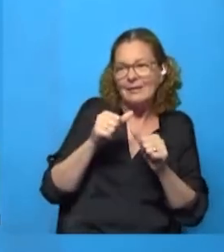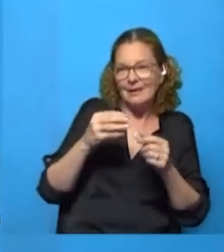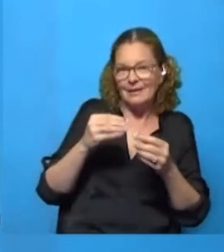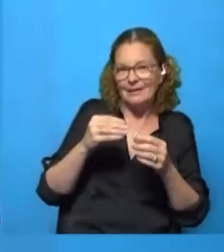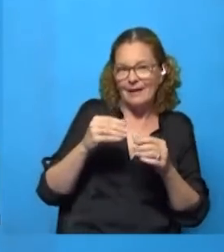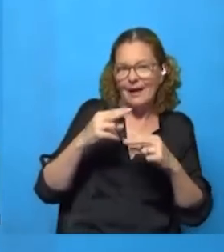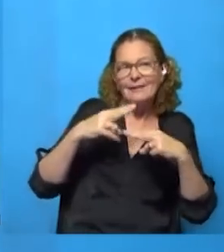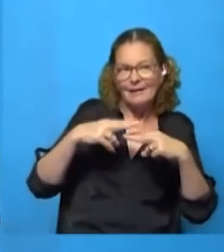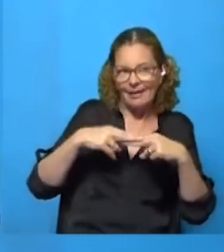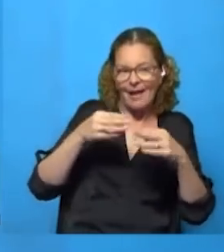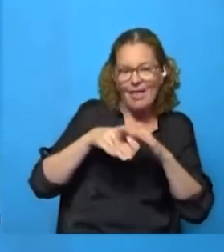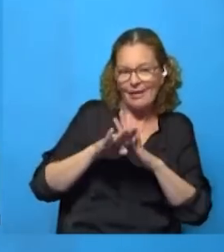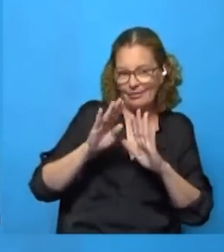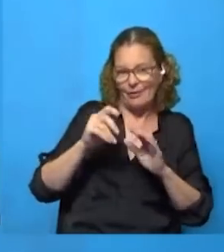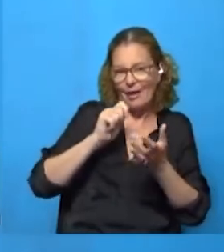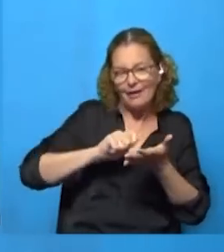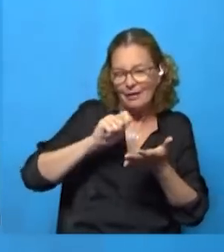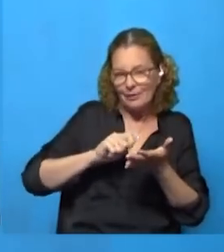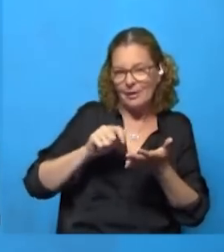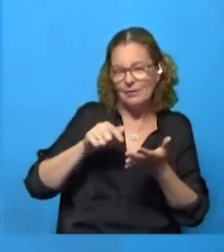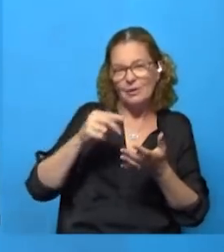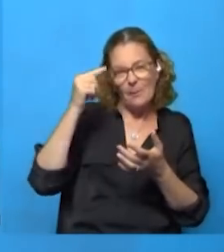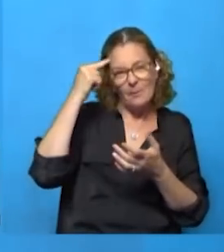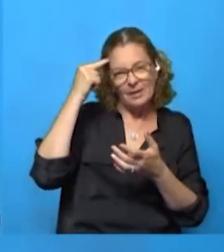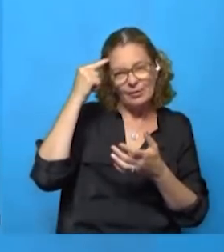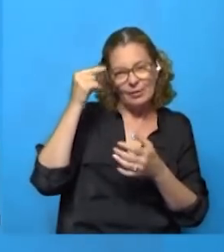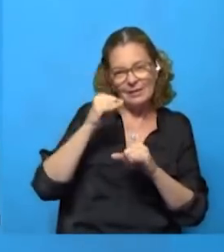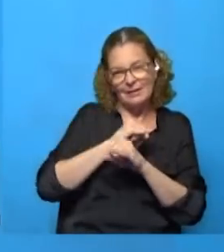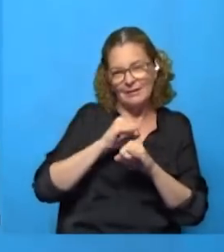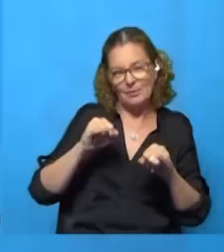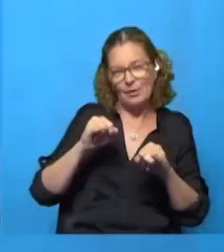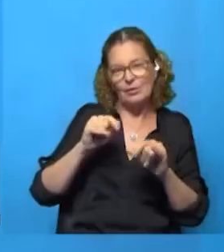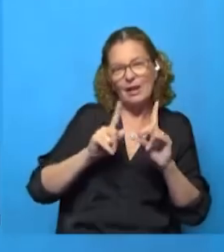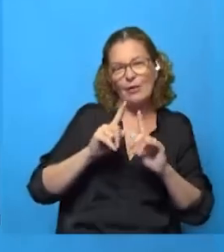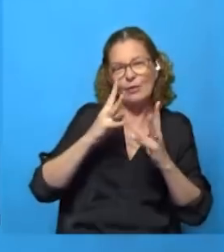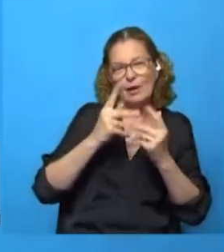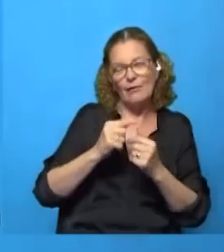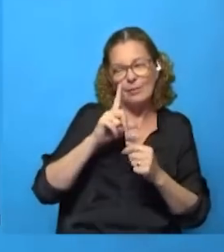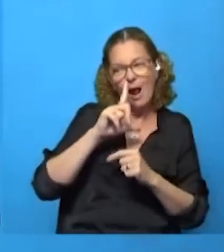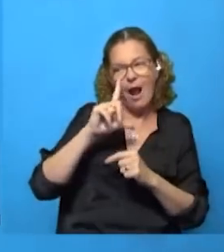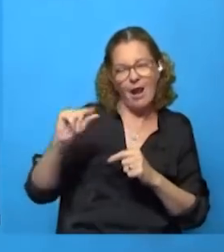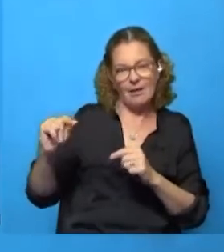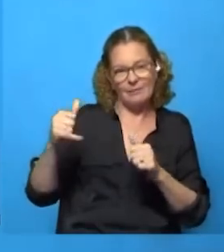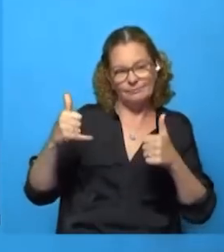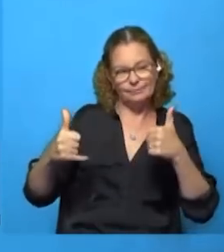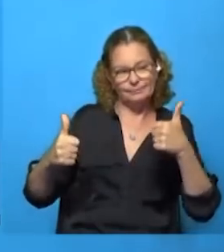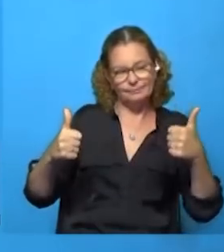en ese en ese sentido creo que el caso asesino terminó de alguna forma de alejar